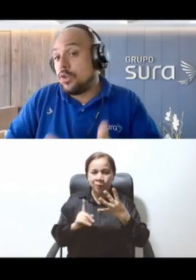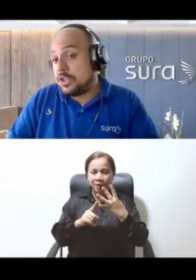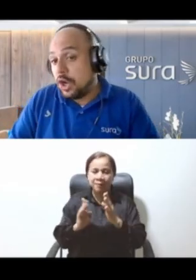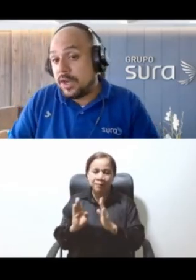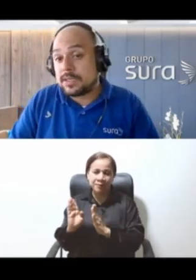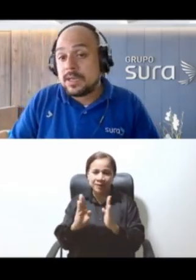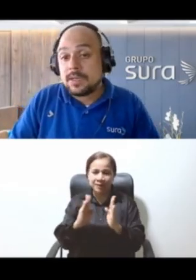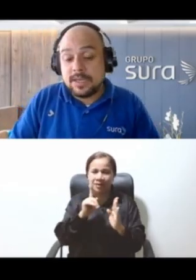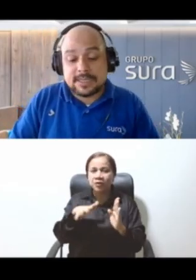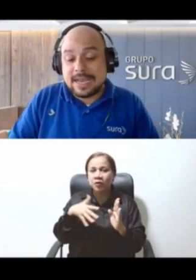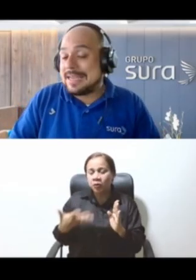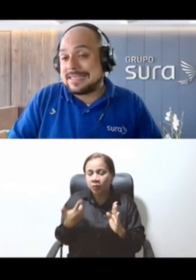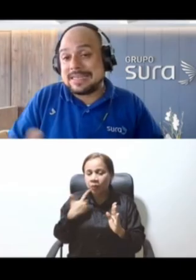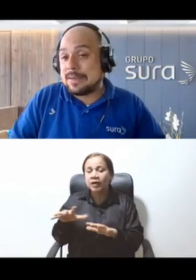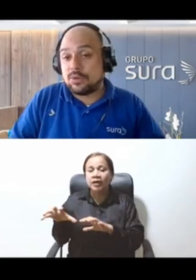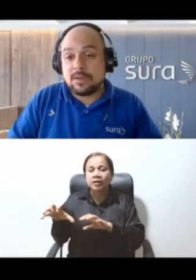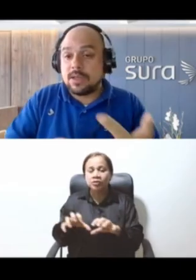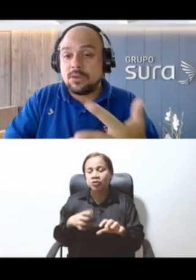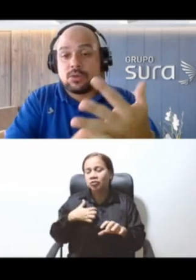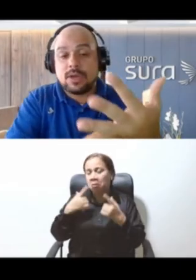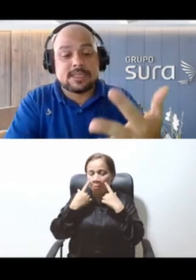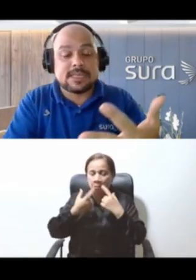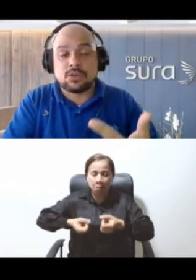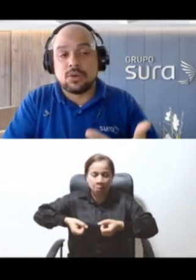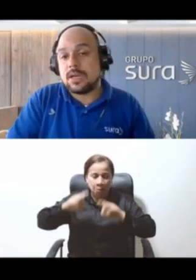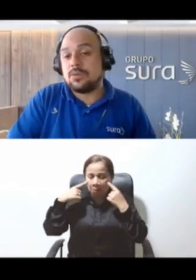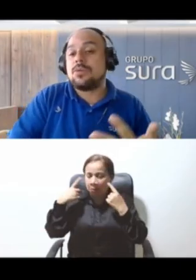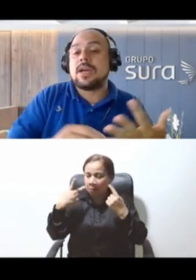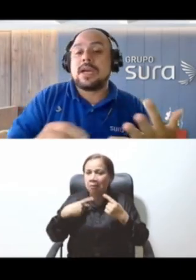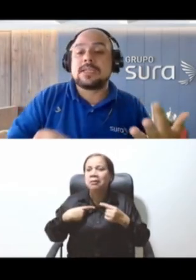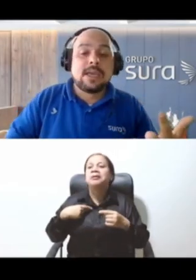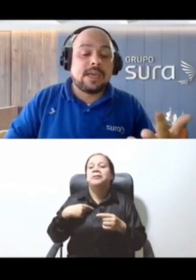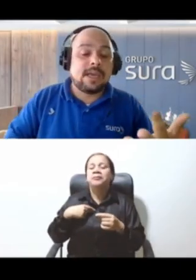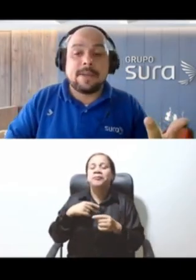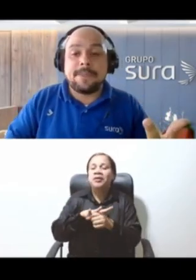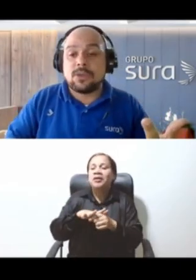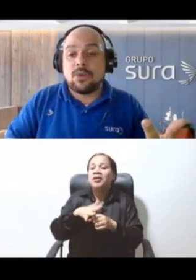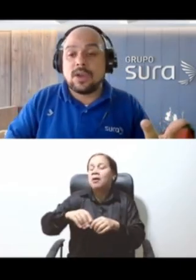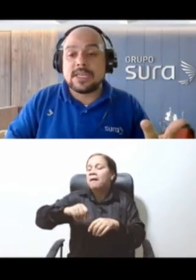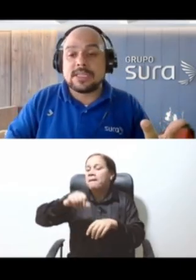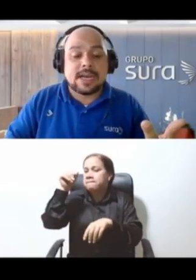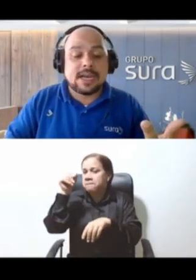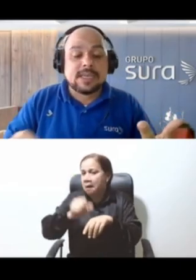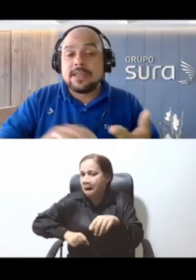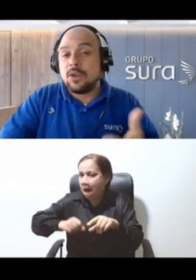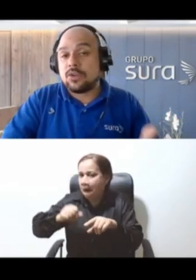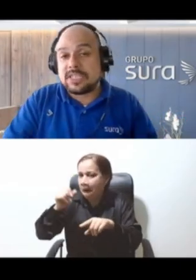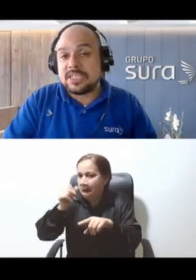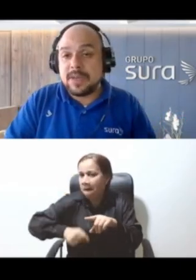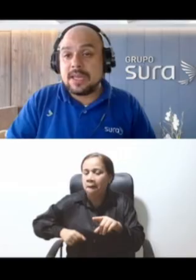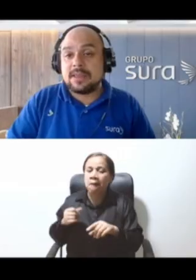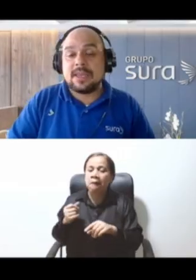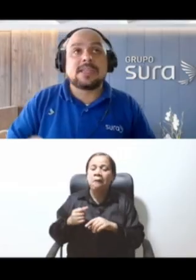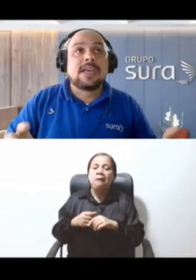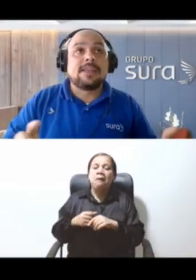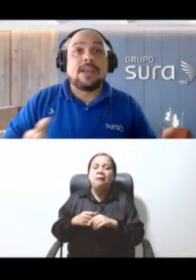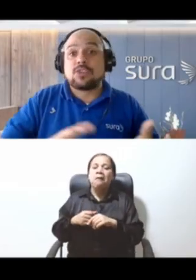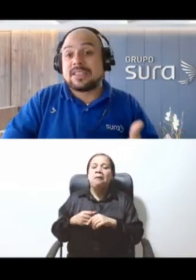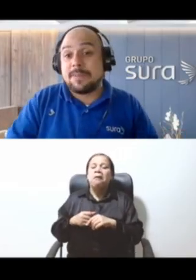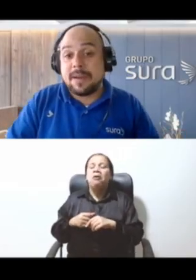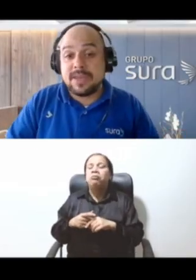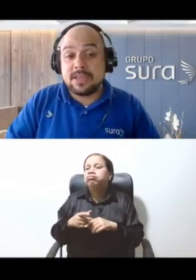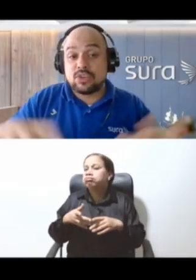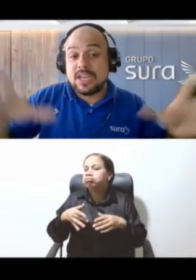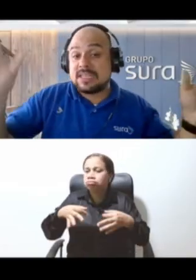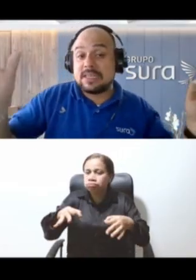acción, por condiciones. Y es que ya estamos hablando de todas esas cortaduras, de todas esas, de los recipientes,